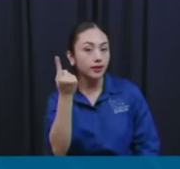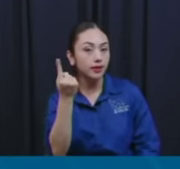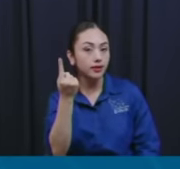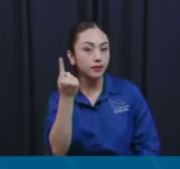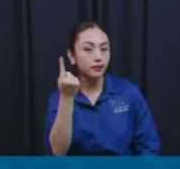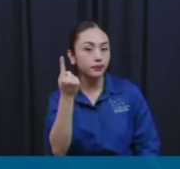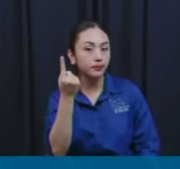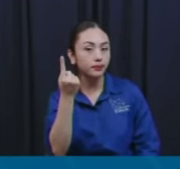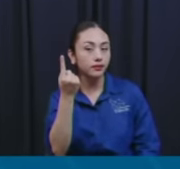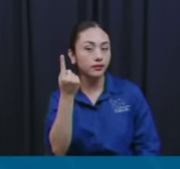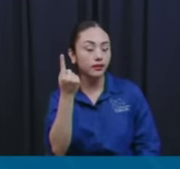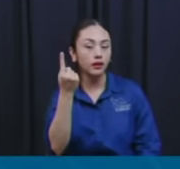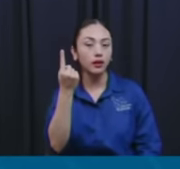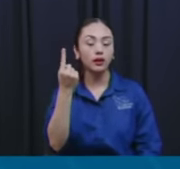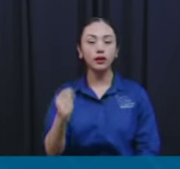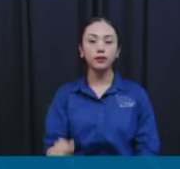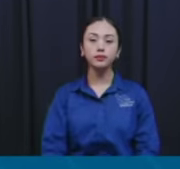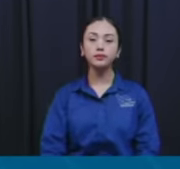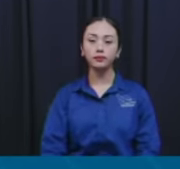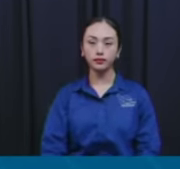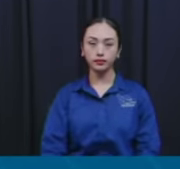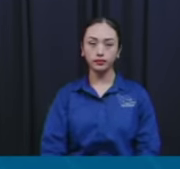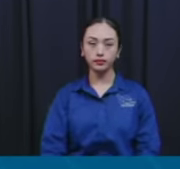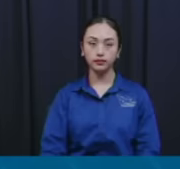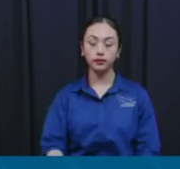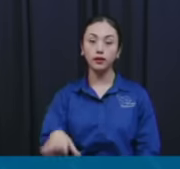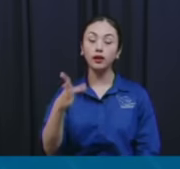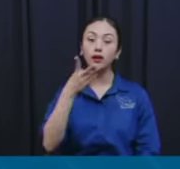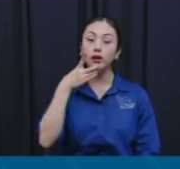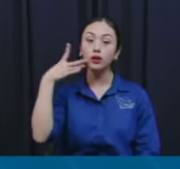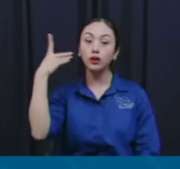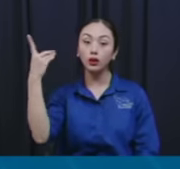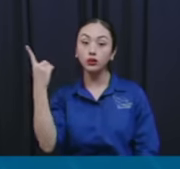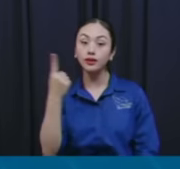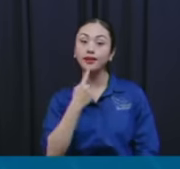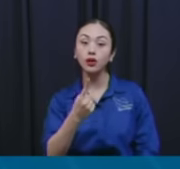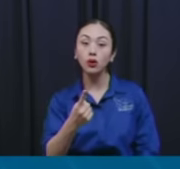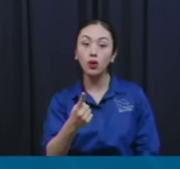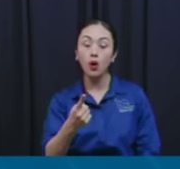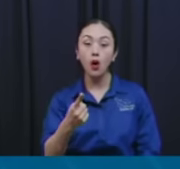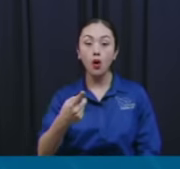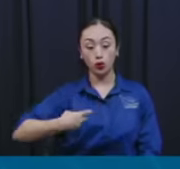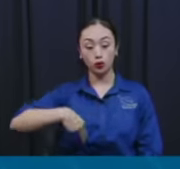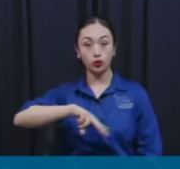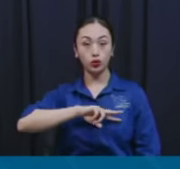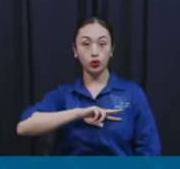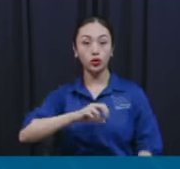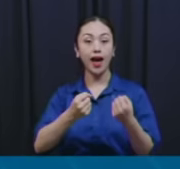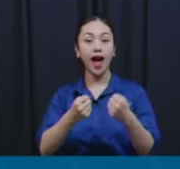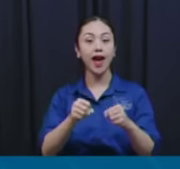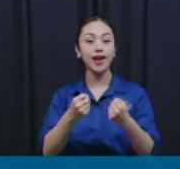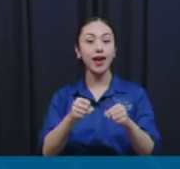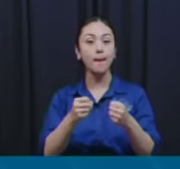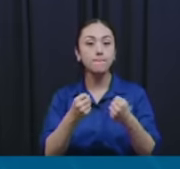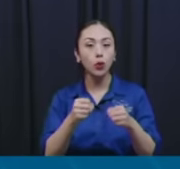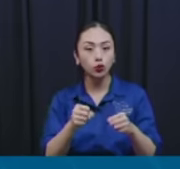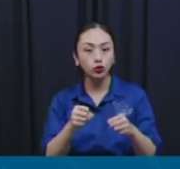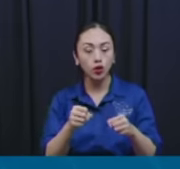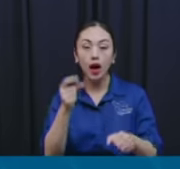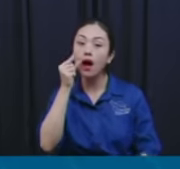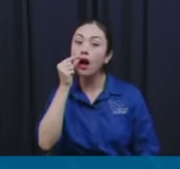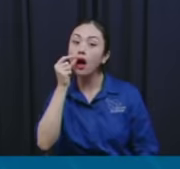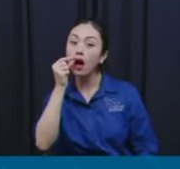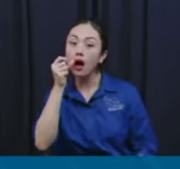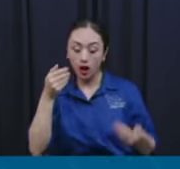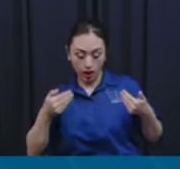26 Yo di bueno hagamos hagamos al hombre a nuestra imagen